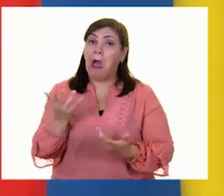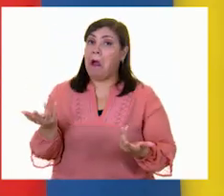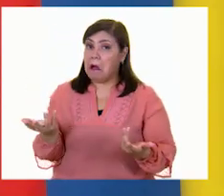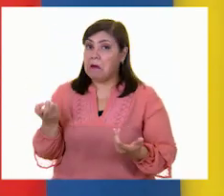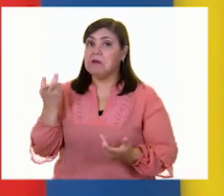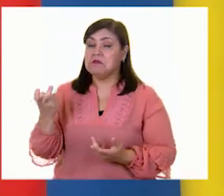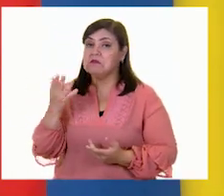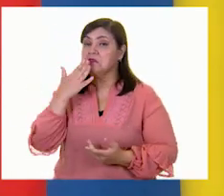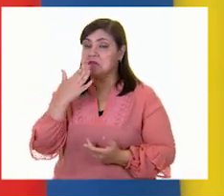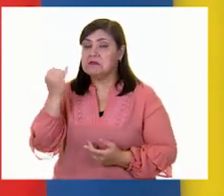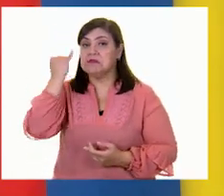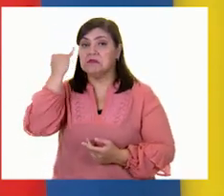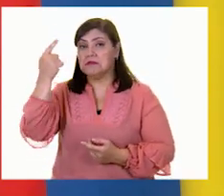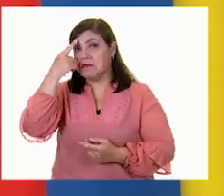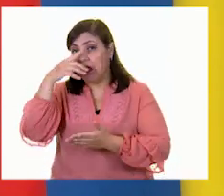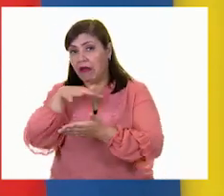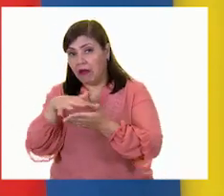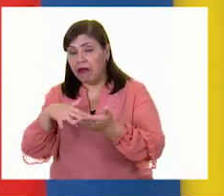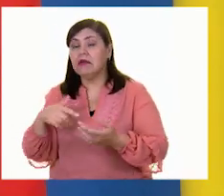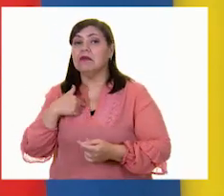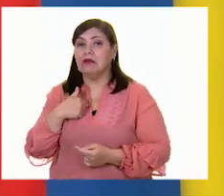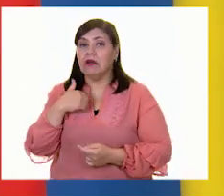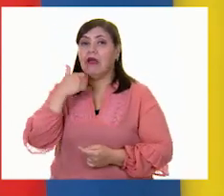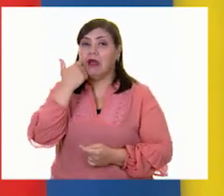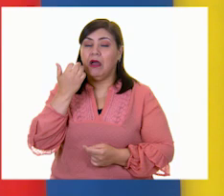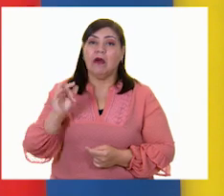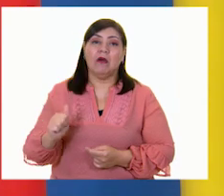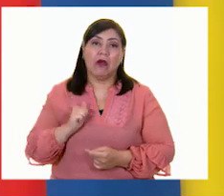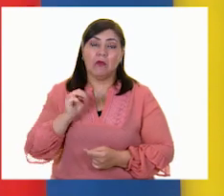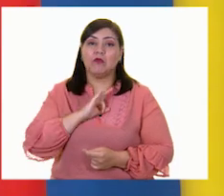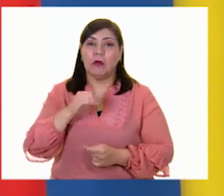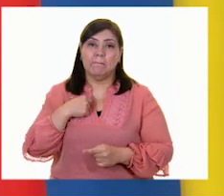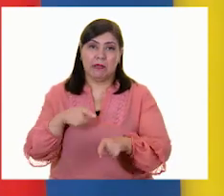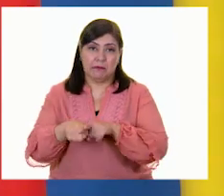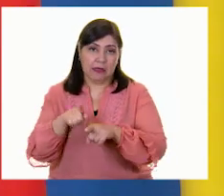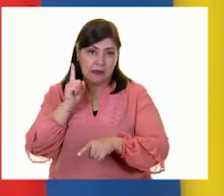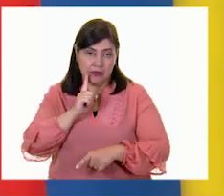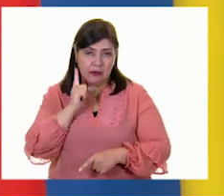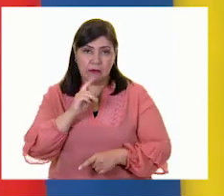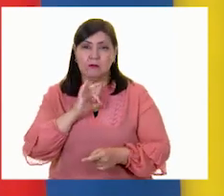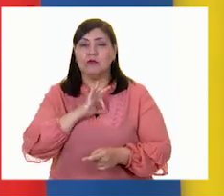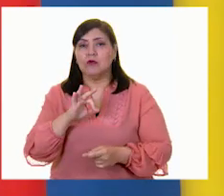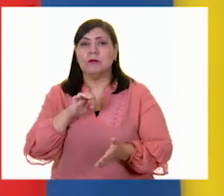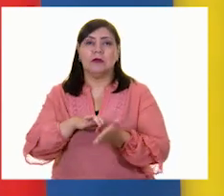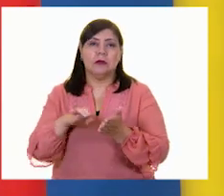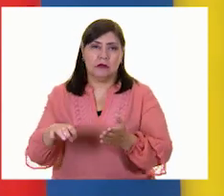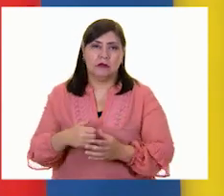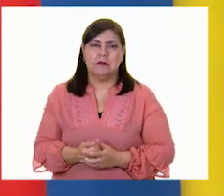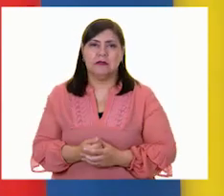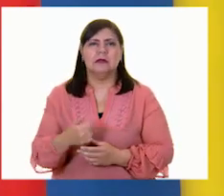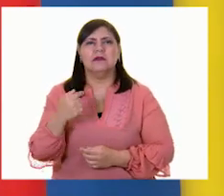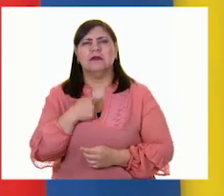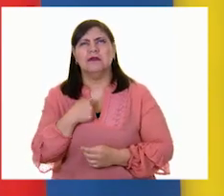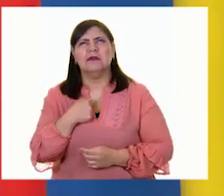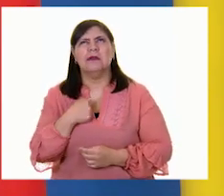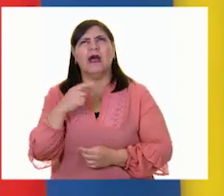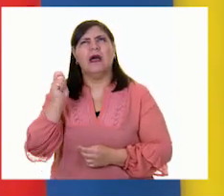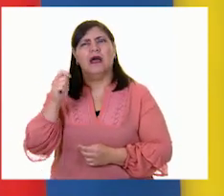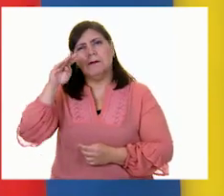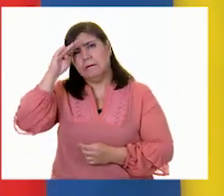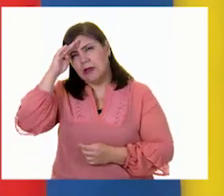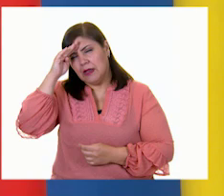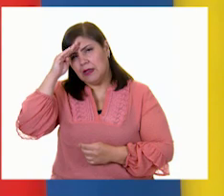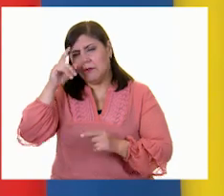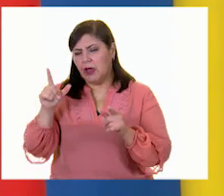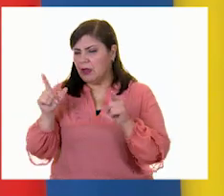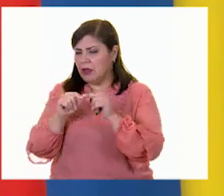muy atractivo y se me antoja llevarlo a cabo con mi hermana, por ejemplo. Le voy a platicar con ella, a ver. ¿Y de qué se trata el fragmento que